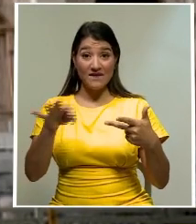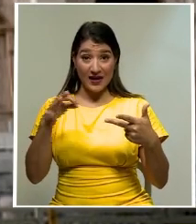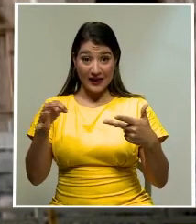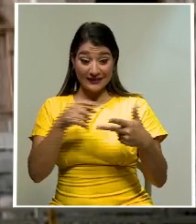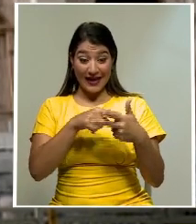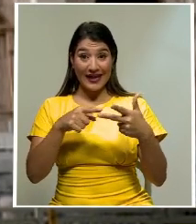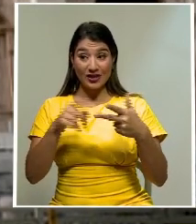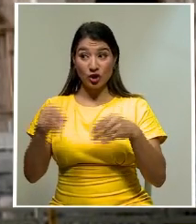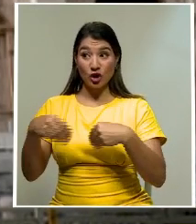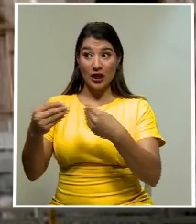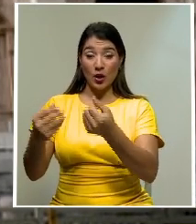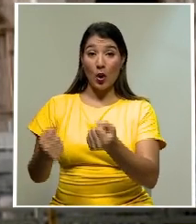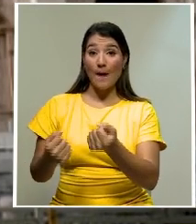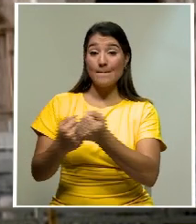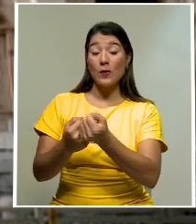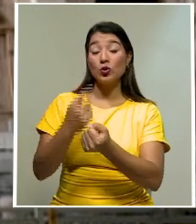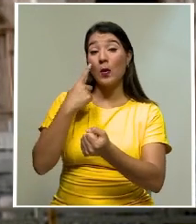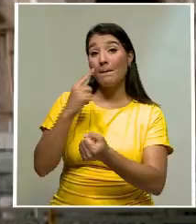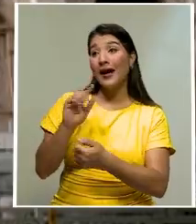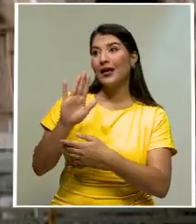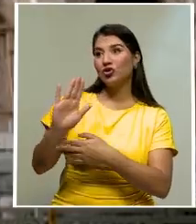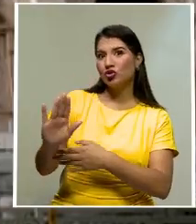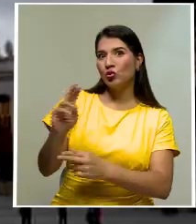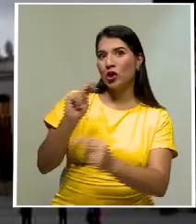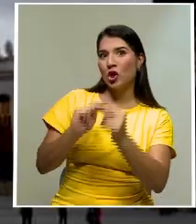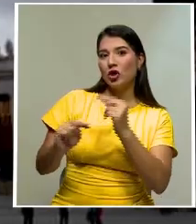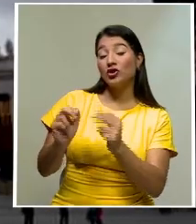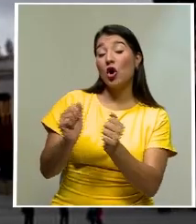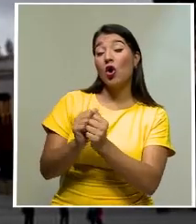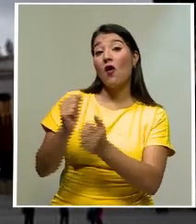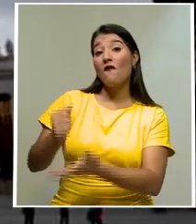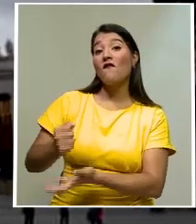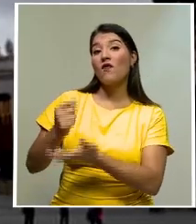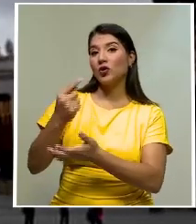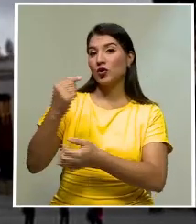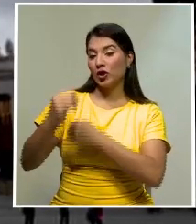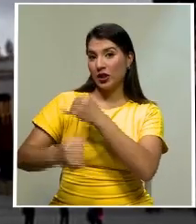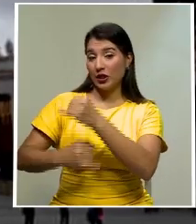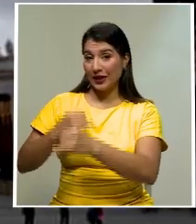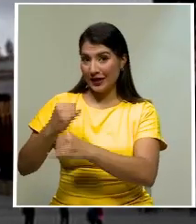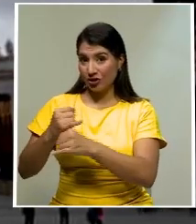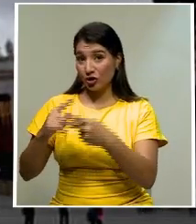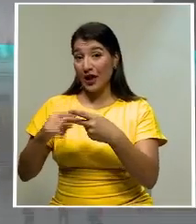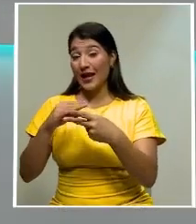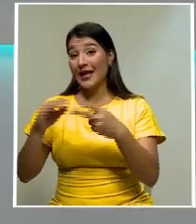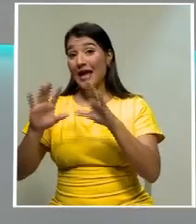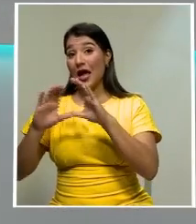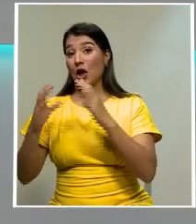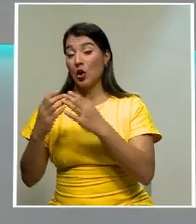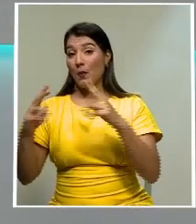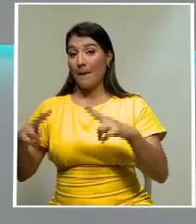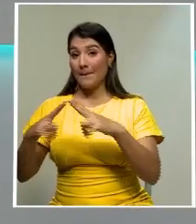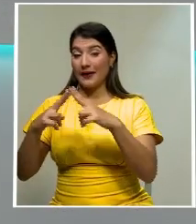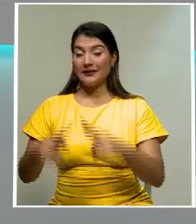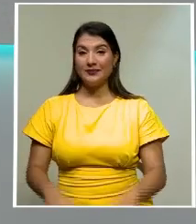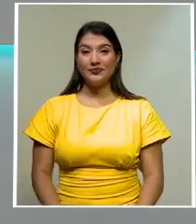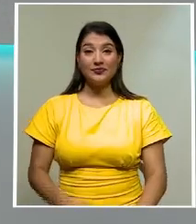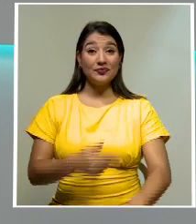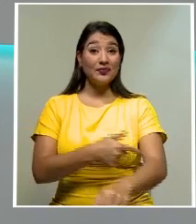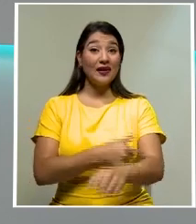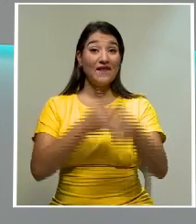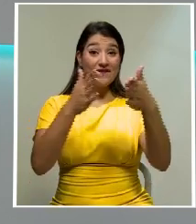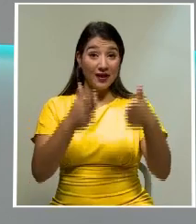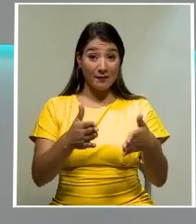para sus delicadas gestiones por la deuda con el Fondo Monetario Internacional y el Club de París. Enfermeros y